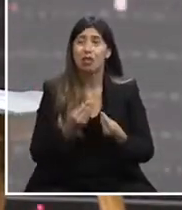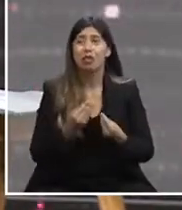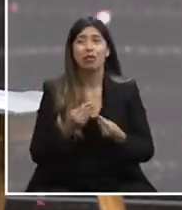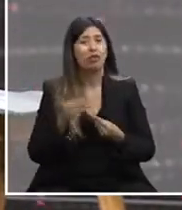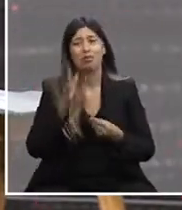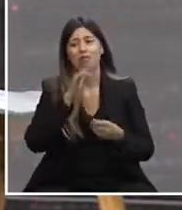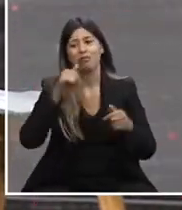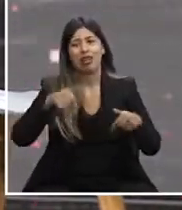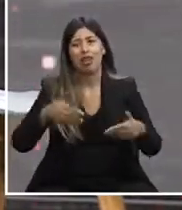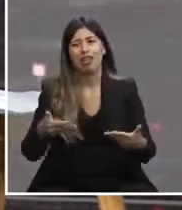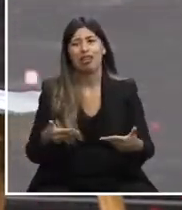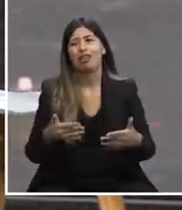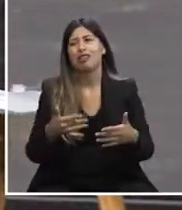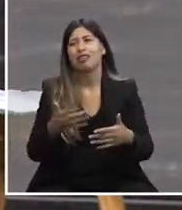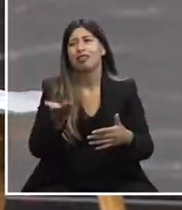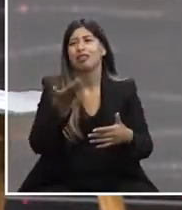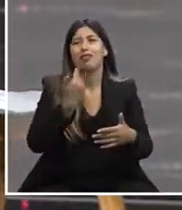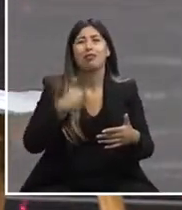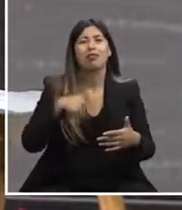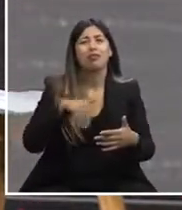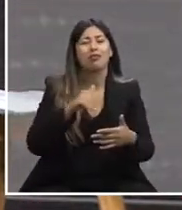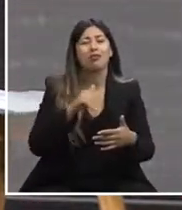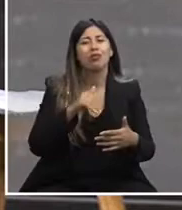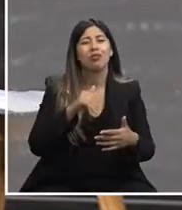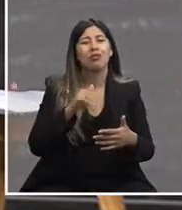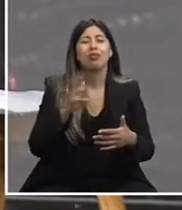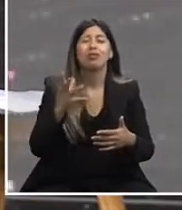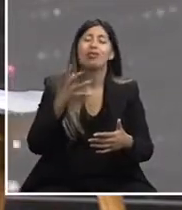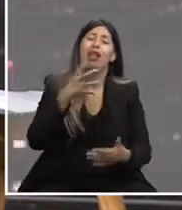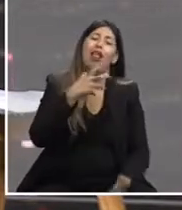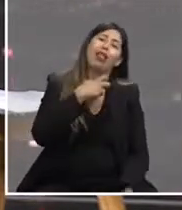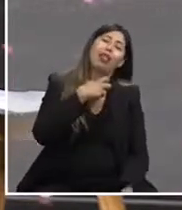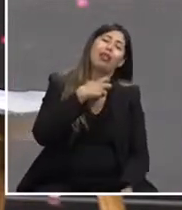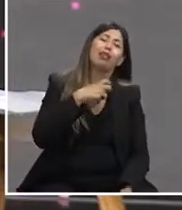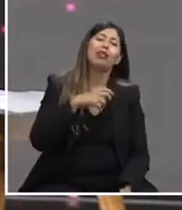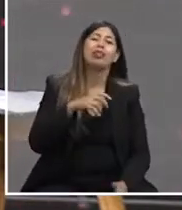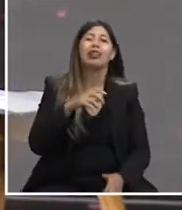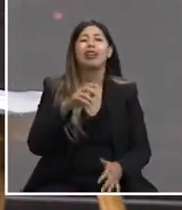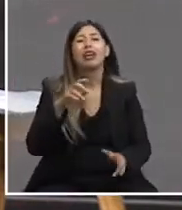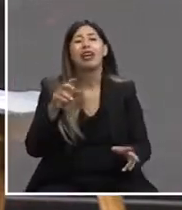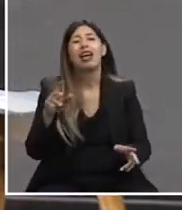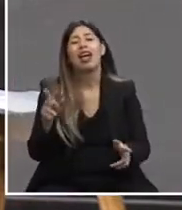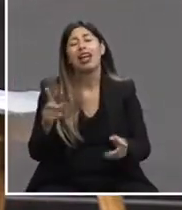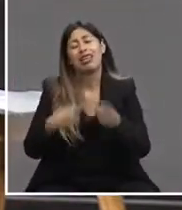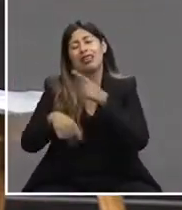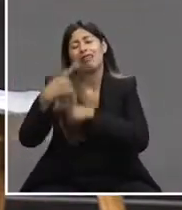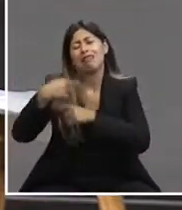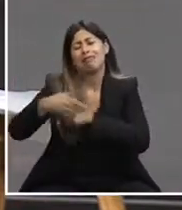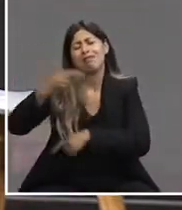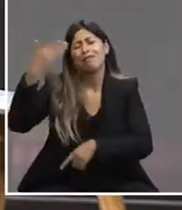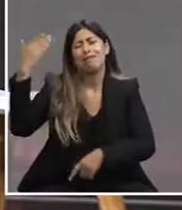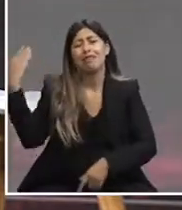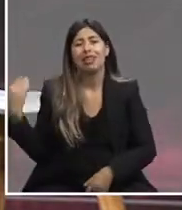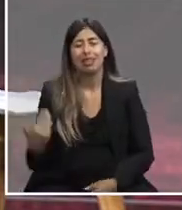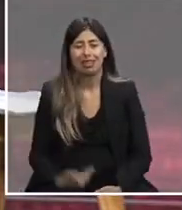acá, habríamos terminado en los colmillos de algún ser prehistórico hace mucho tiempo atrás, ¿verdad?